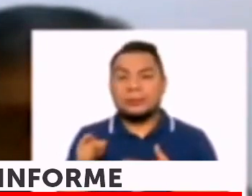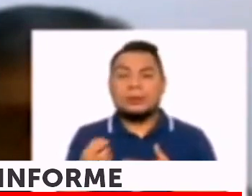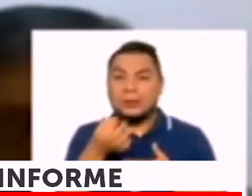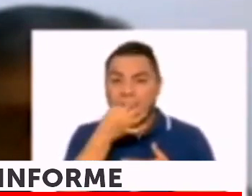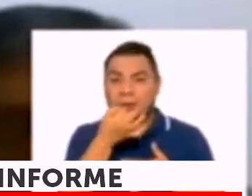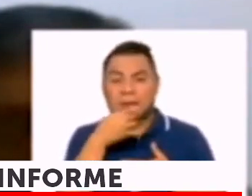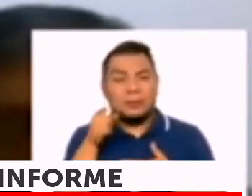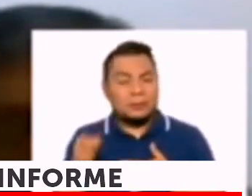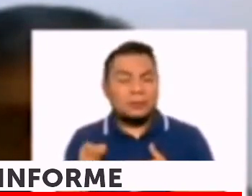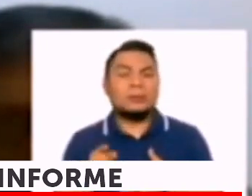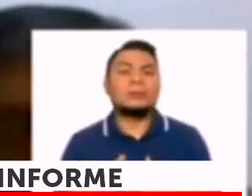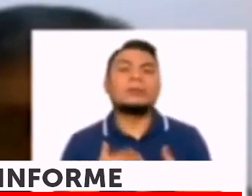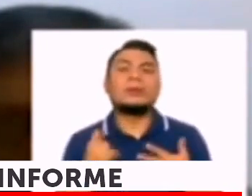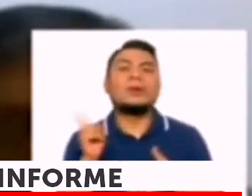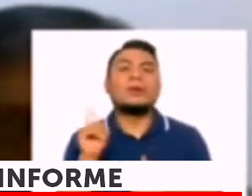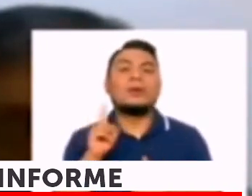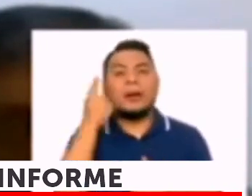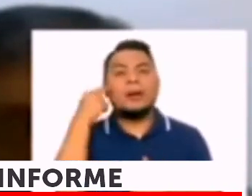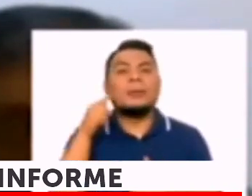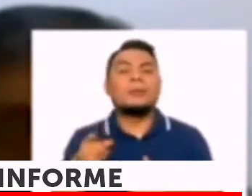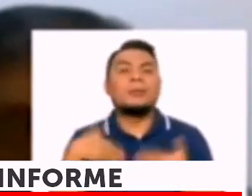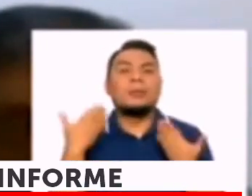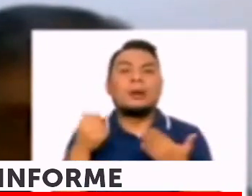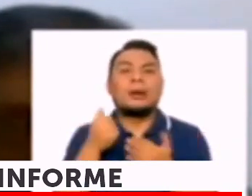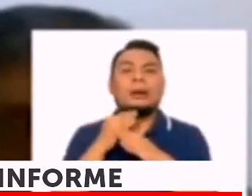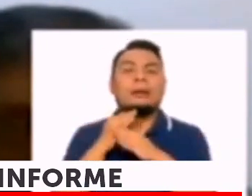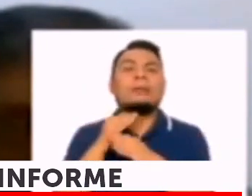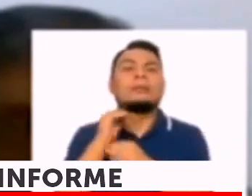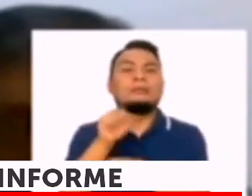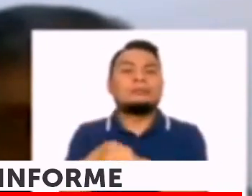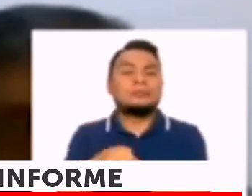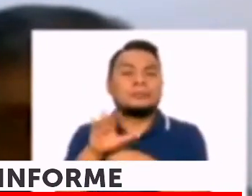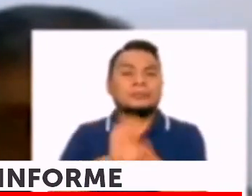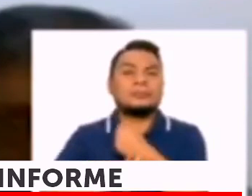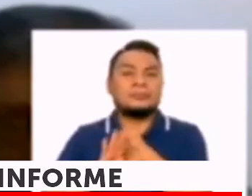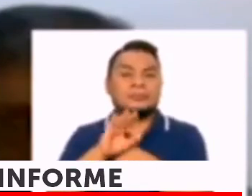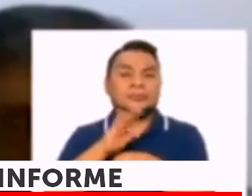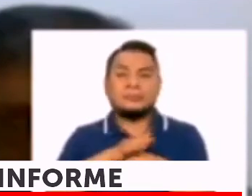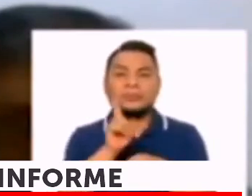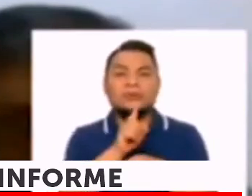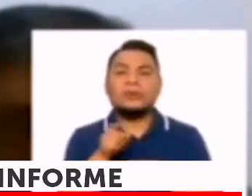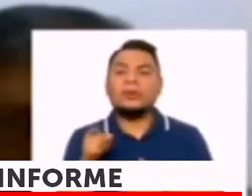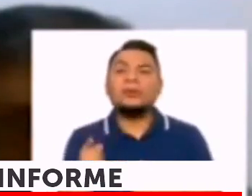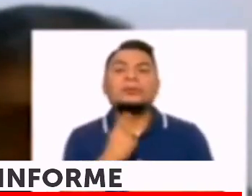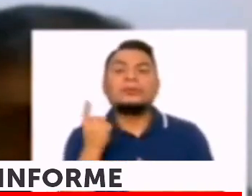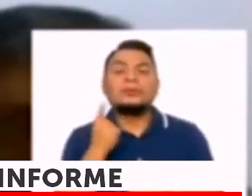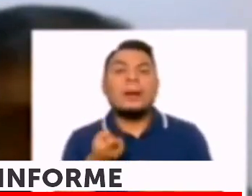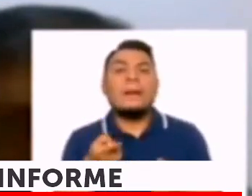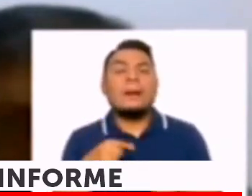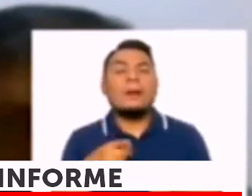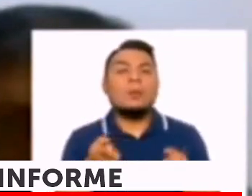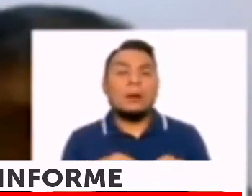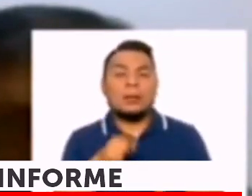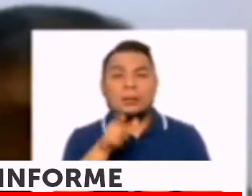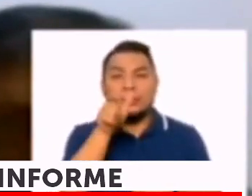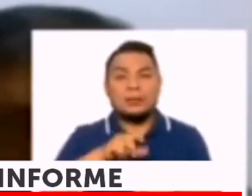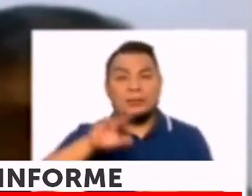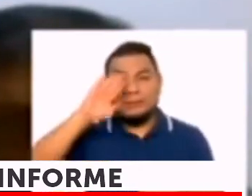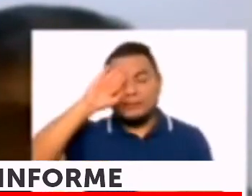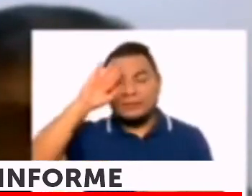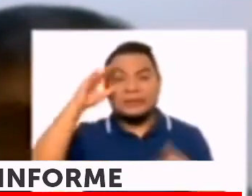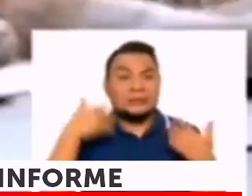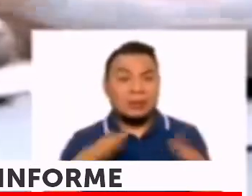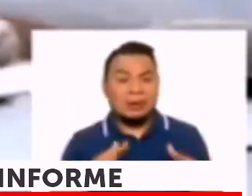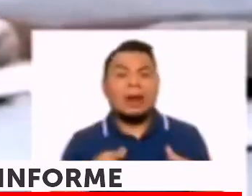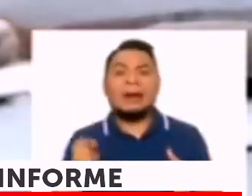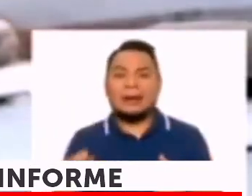este medicamento no es para crear inmunidad, es para evitar la